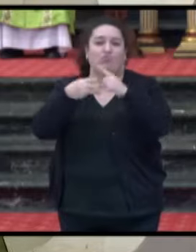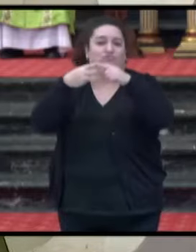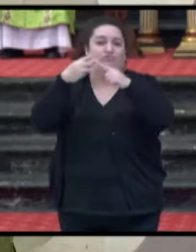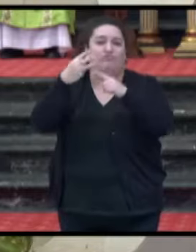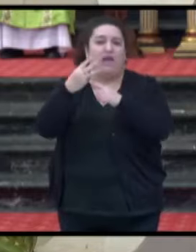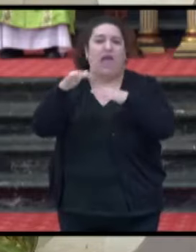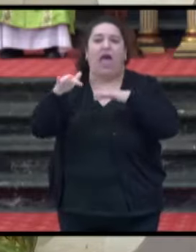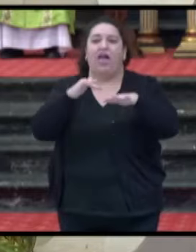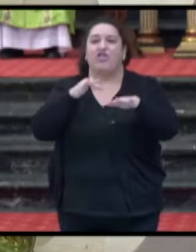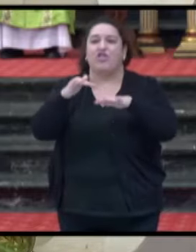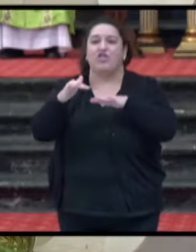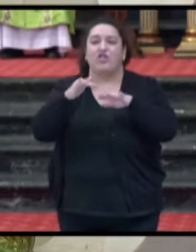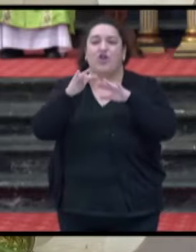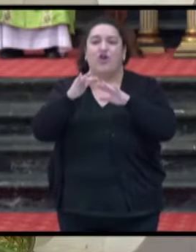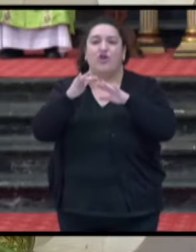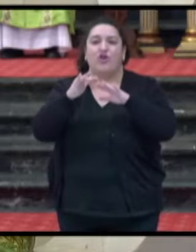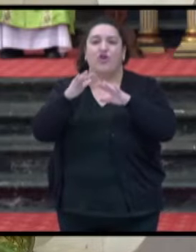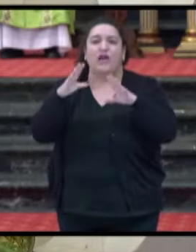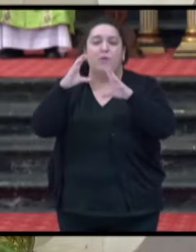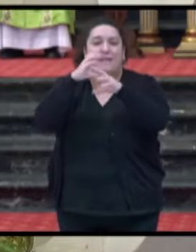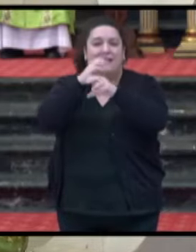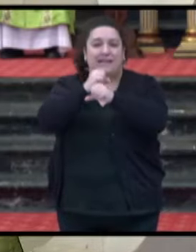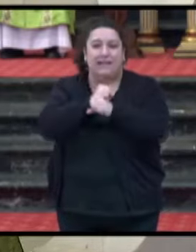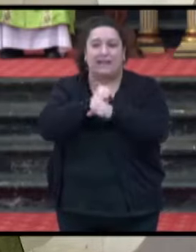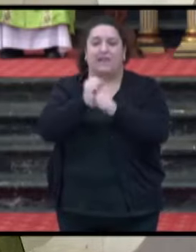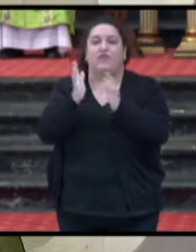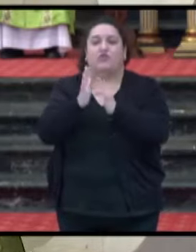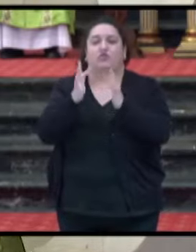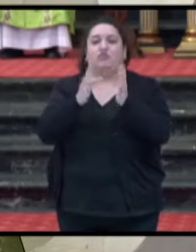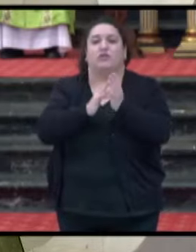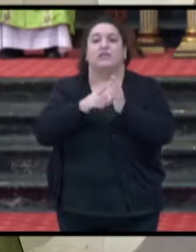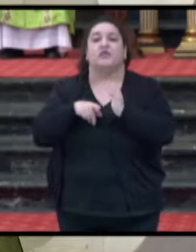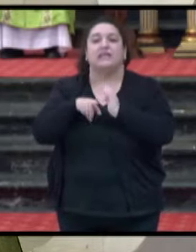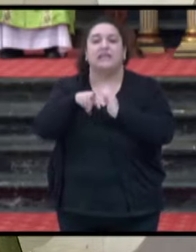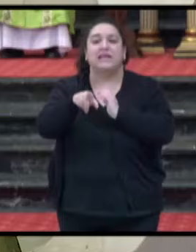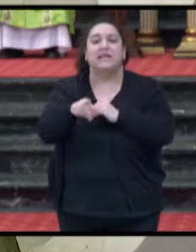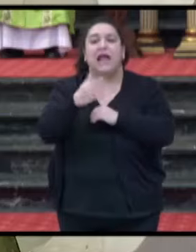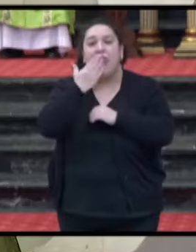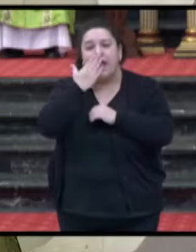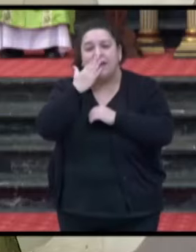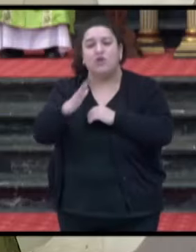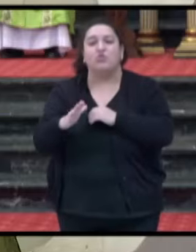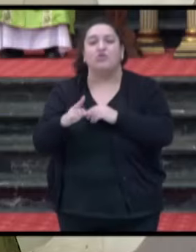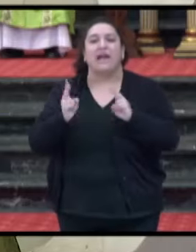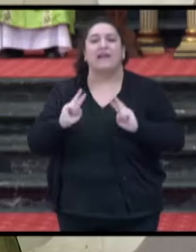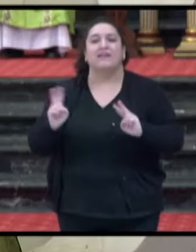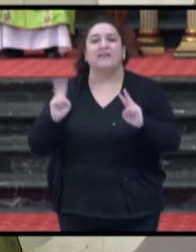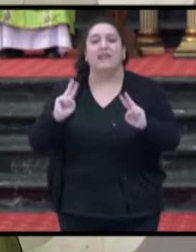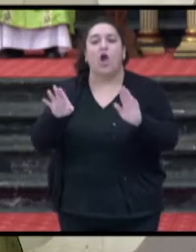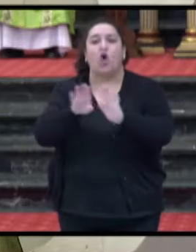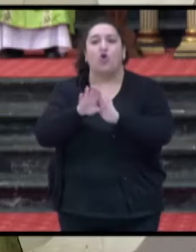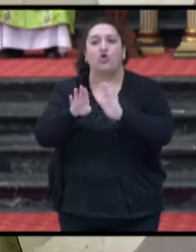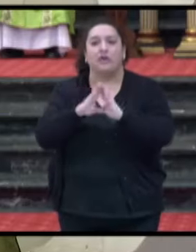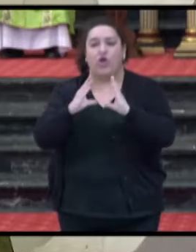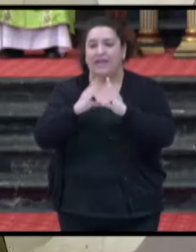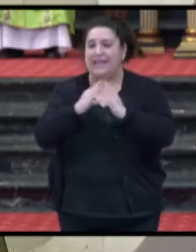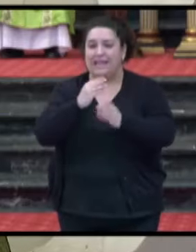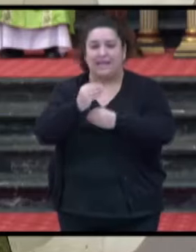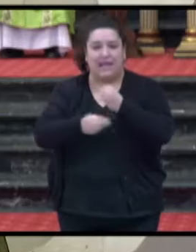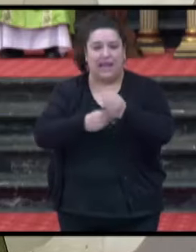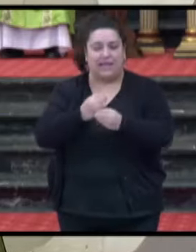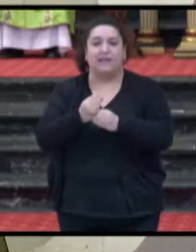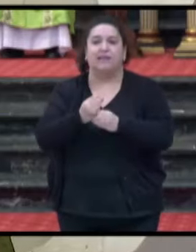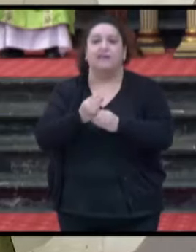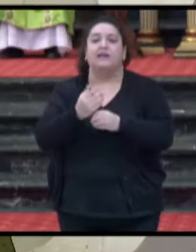la acción Ministerial de Jesucristo y esa es la actitud o actividad continua de la iglesia la